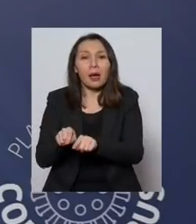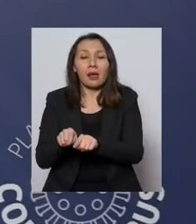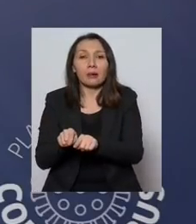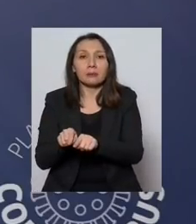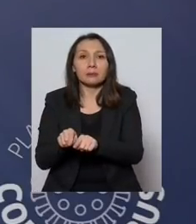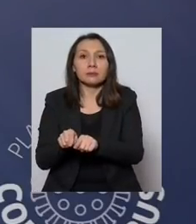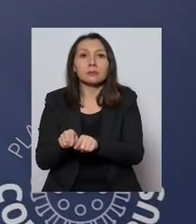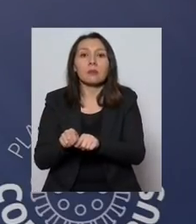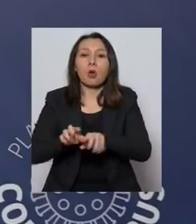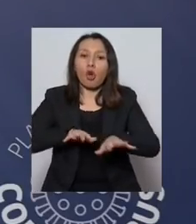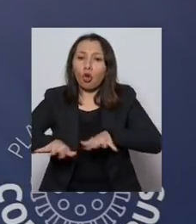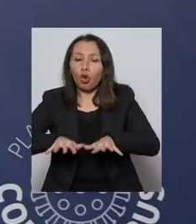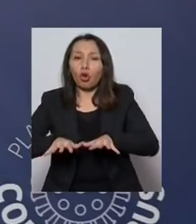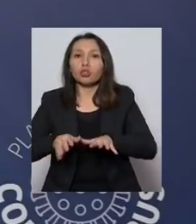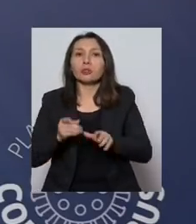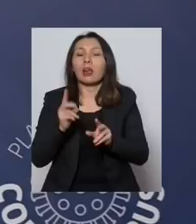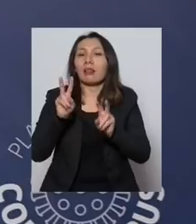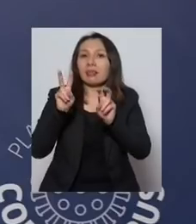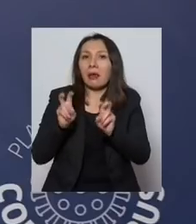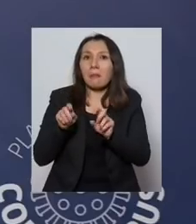para elementos o para